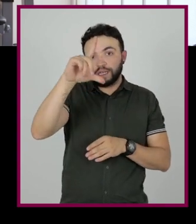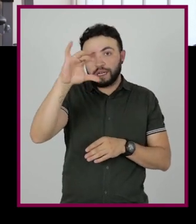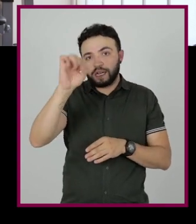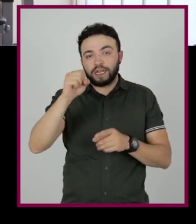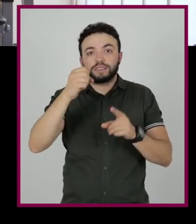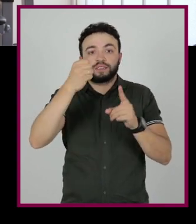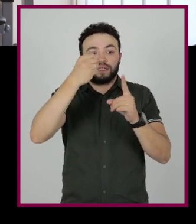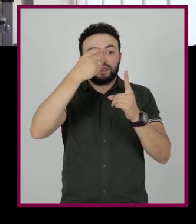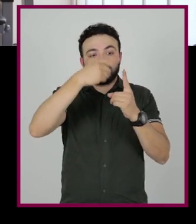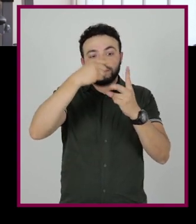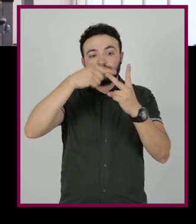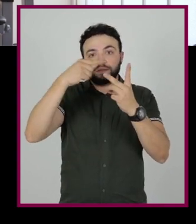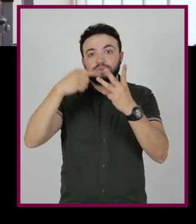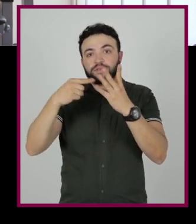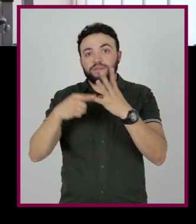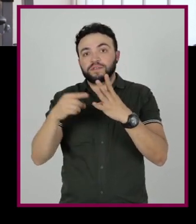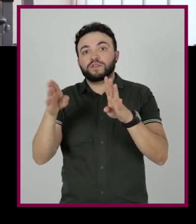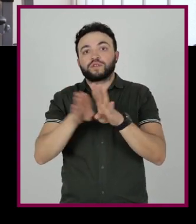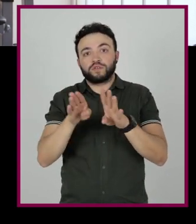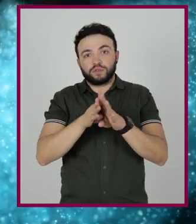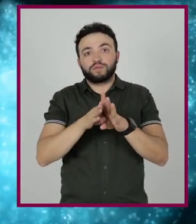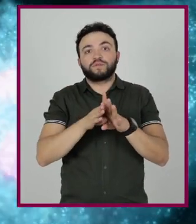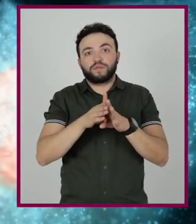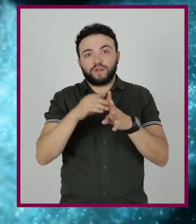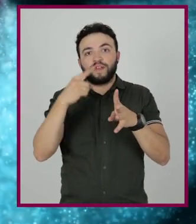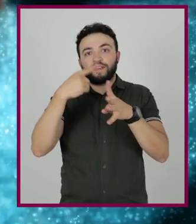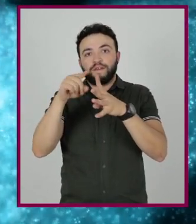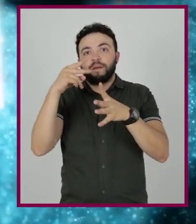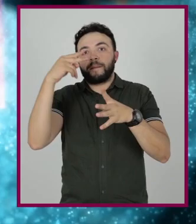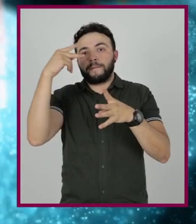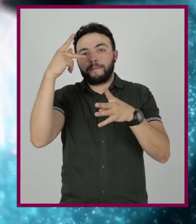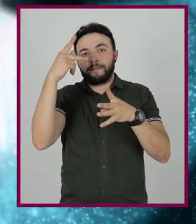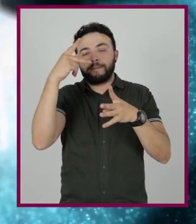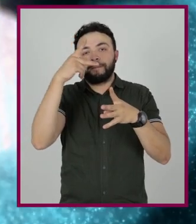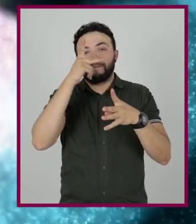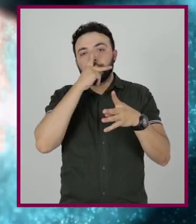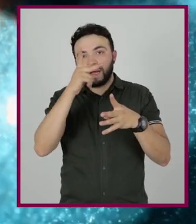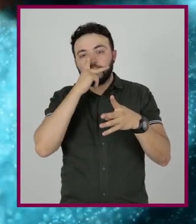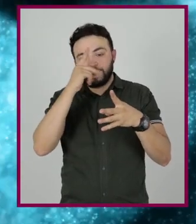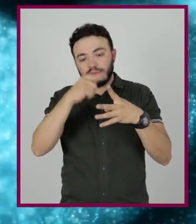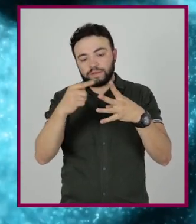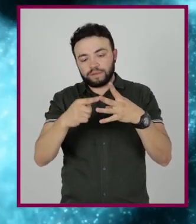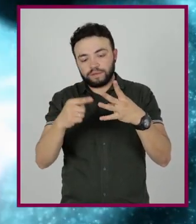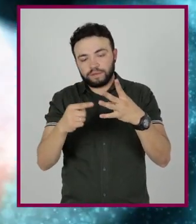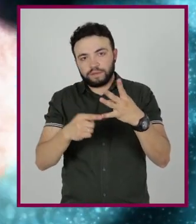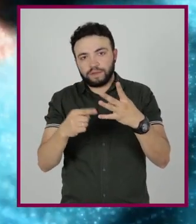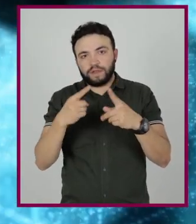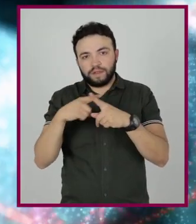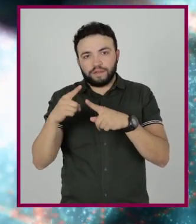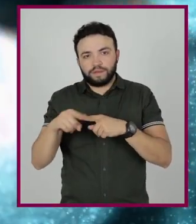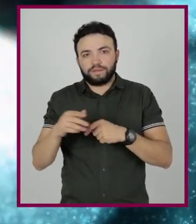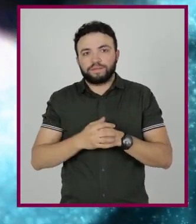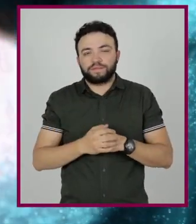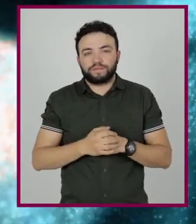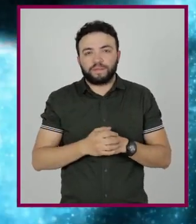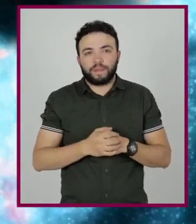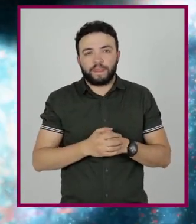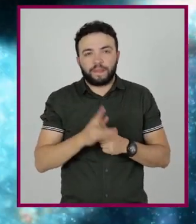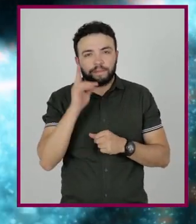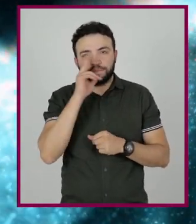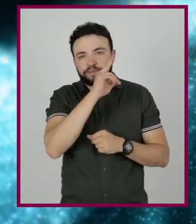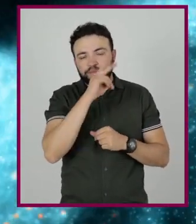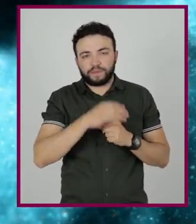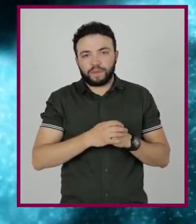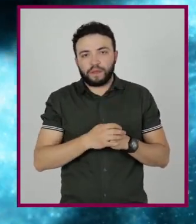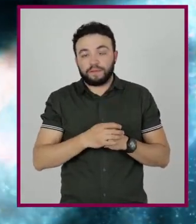en el sistema de análisis y estructuración. DixeOx, que significa descripción, inventor, consecuencias, evidencias, otras